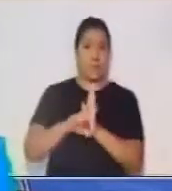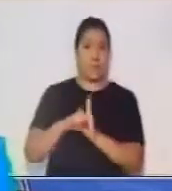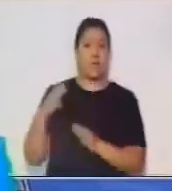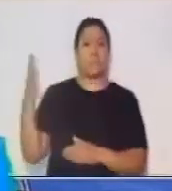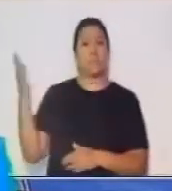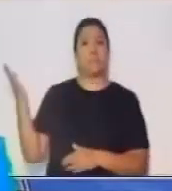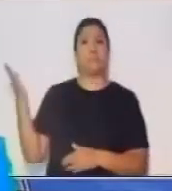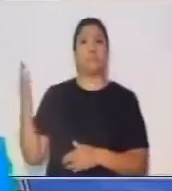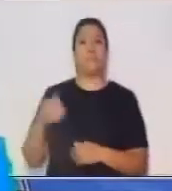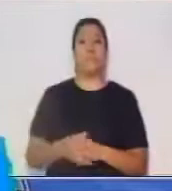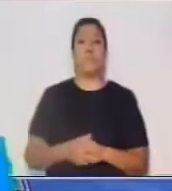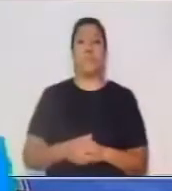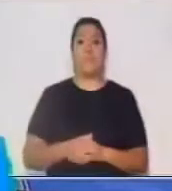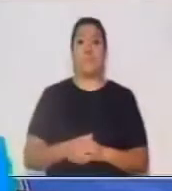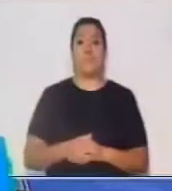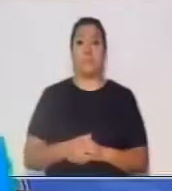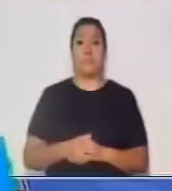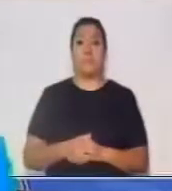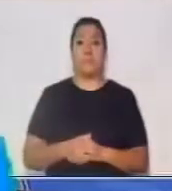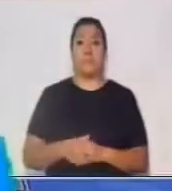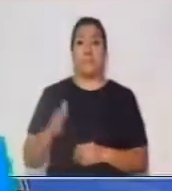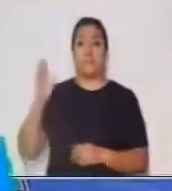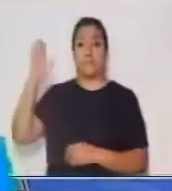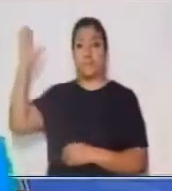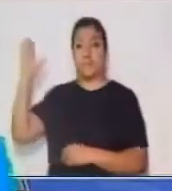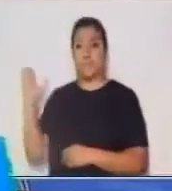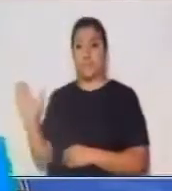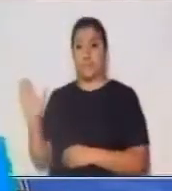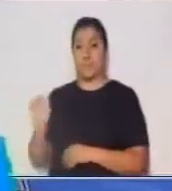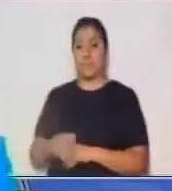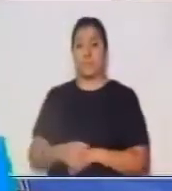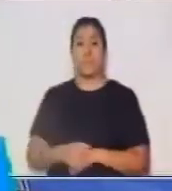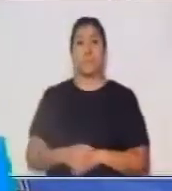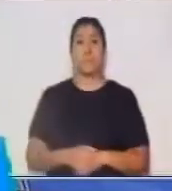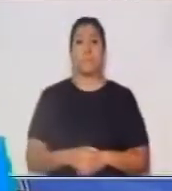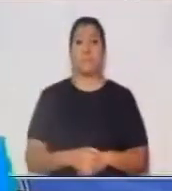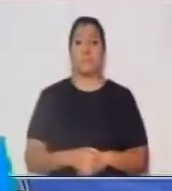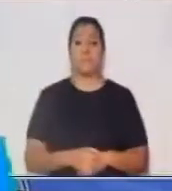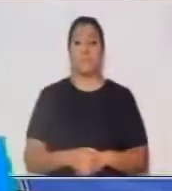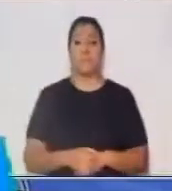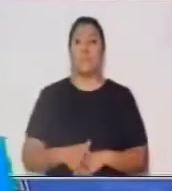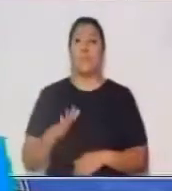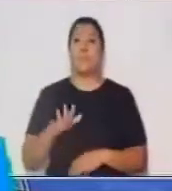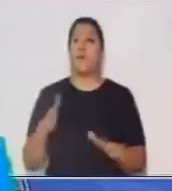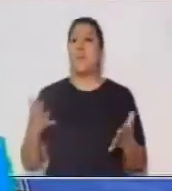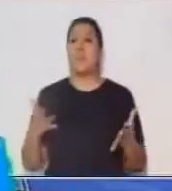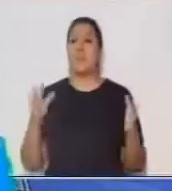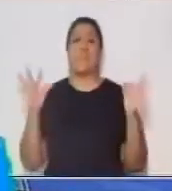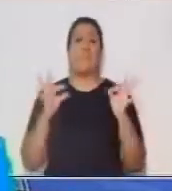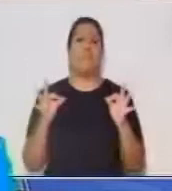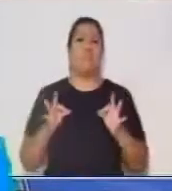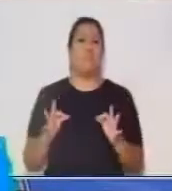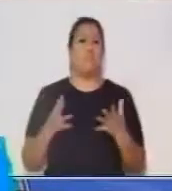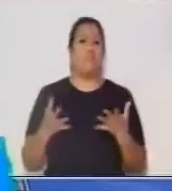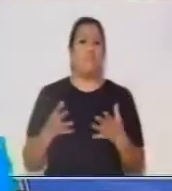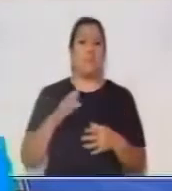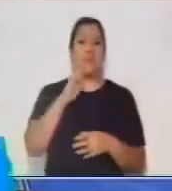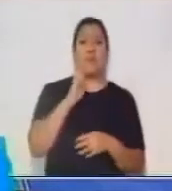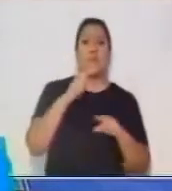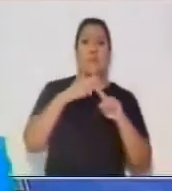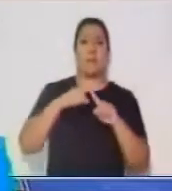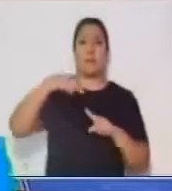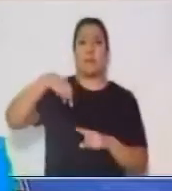¿Vamos a hacer business o qué? Licenciado. Sí, qué bueno que me llamó. ¿A qué hora le parece bien que lo busque?